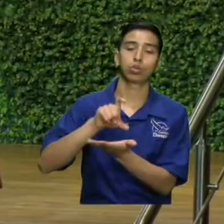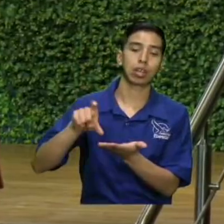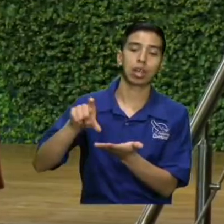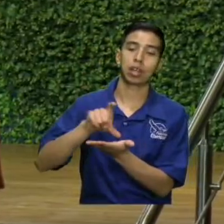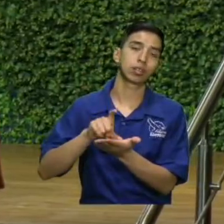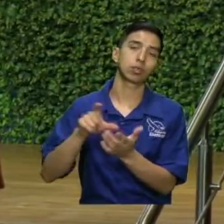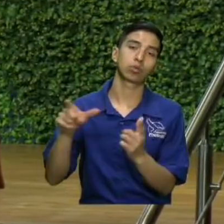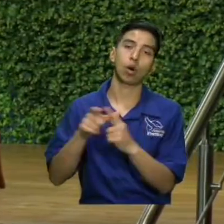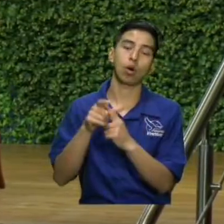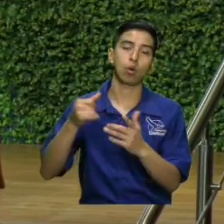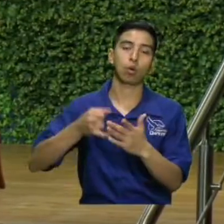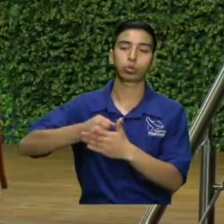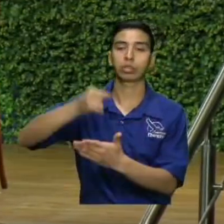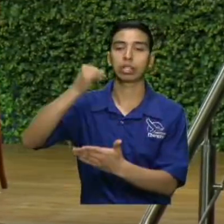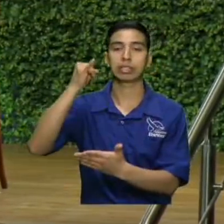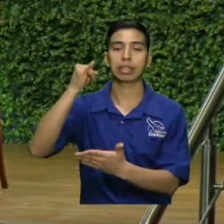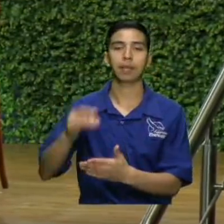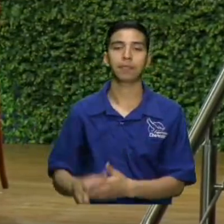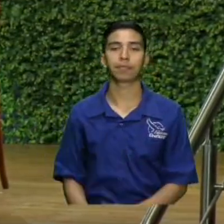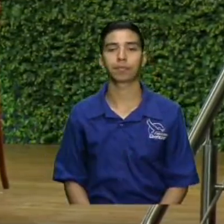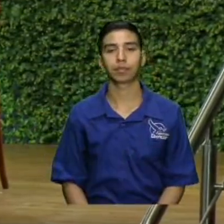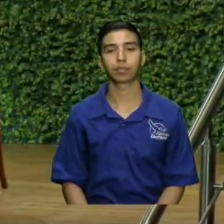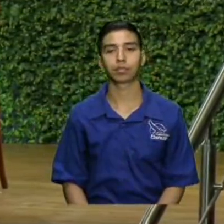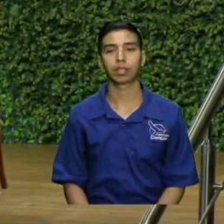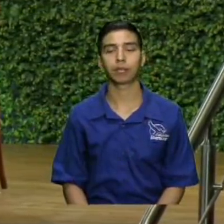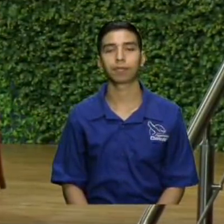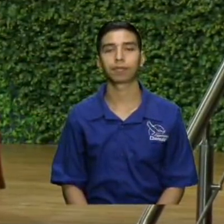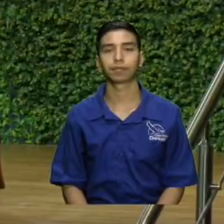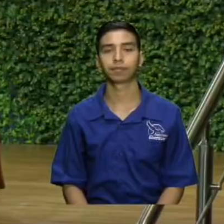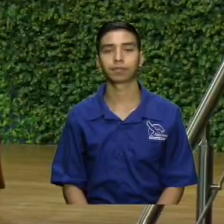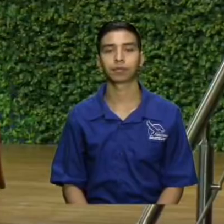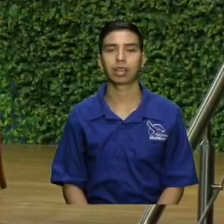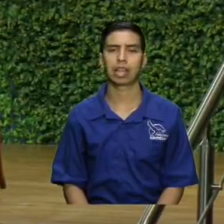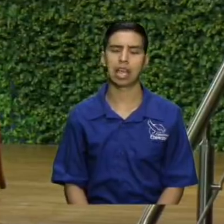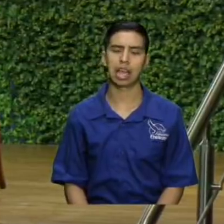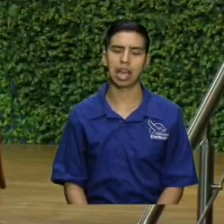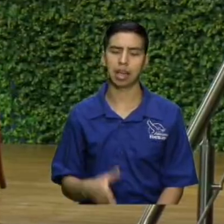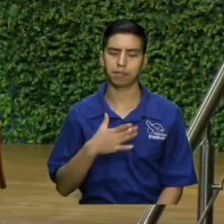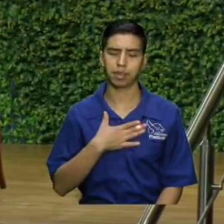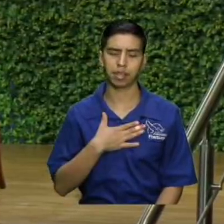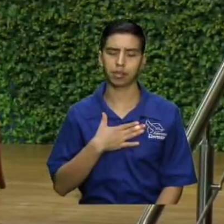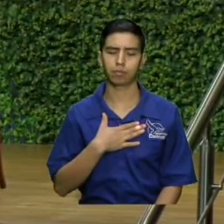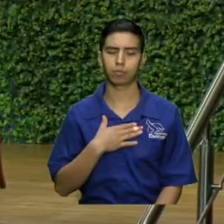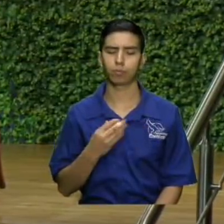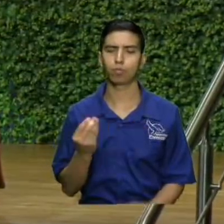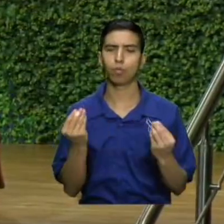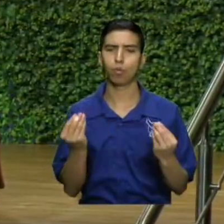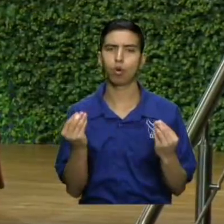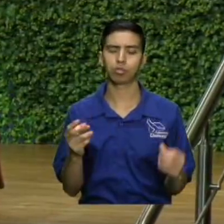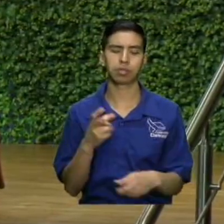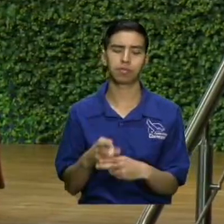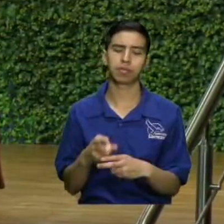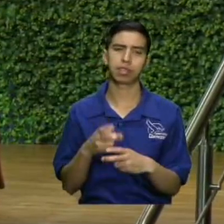Pero hermano, para mí qué difícil es cuando alguien viene, hermano, dice que el Señor me habló